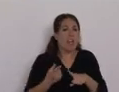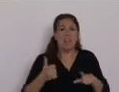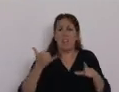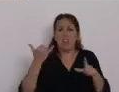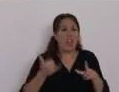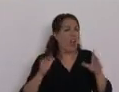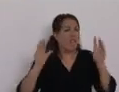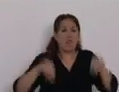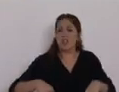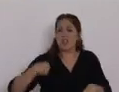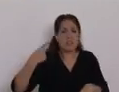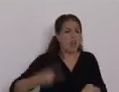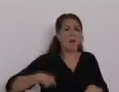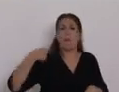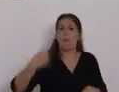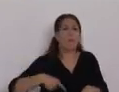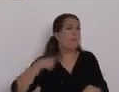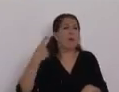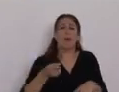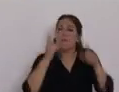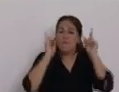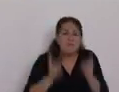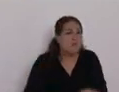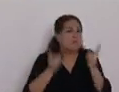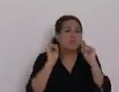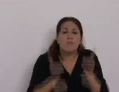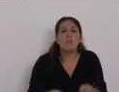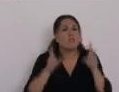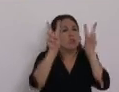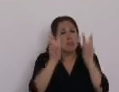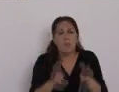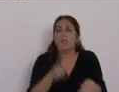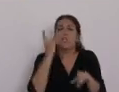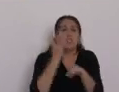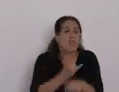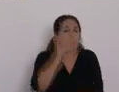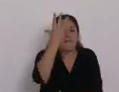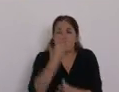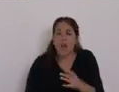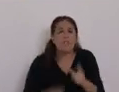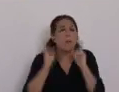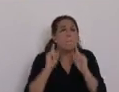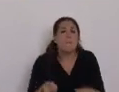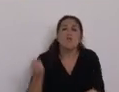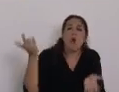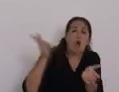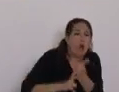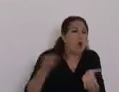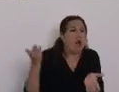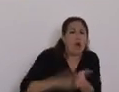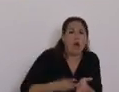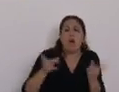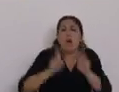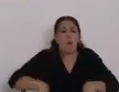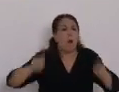Recurrentemente vemos discutiendo siempre los mismos temas, siempre tropezando con la misma piedra. Y por eso, y para